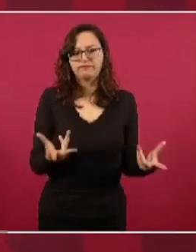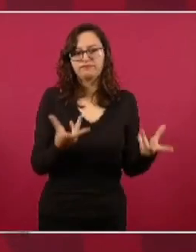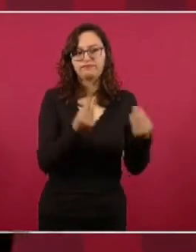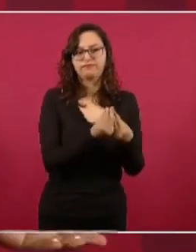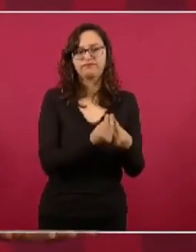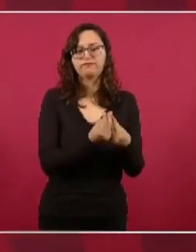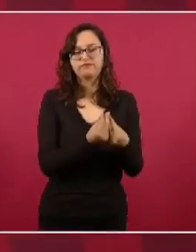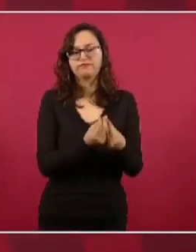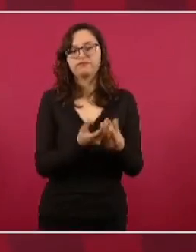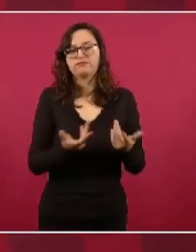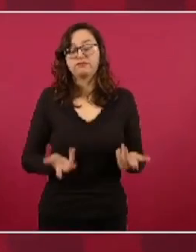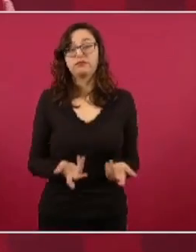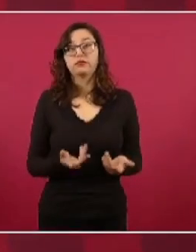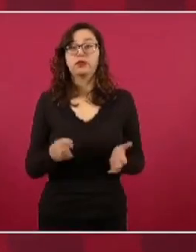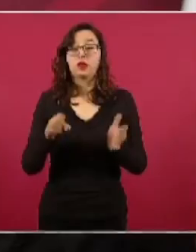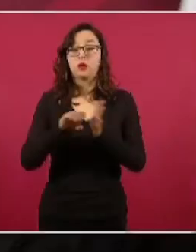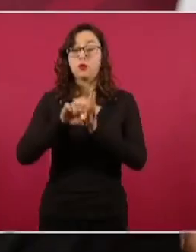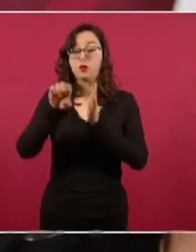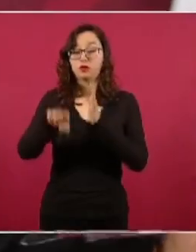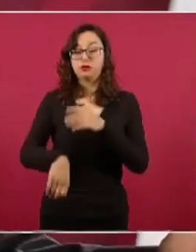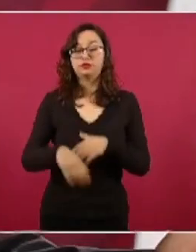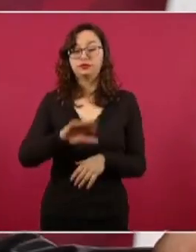Por ejemplo, del CISEN